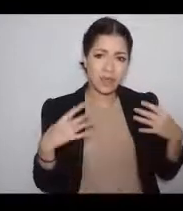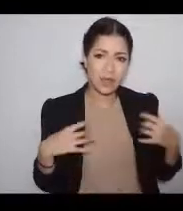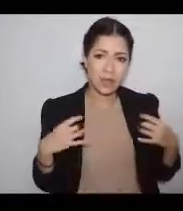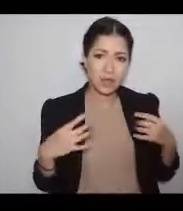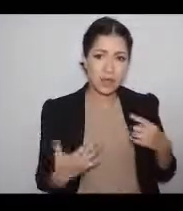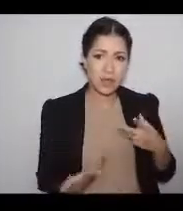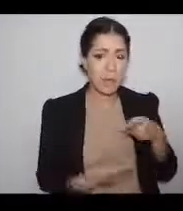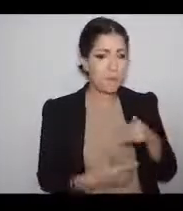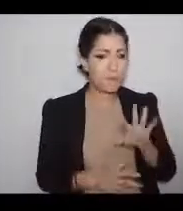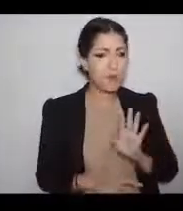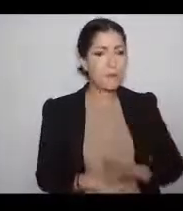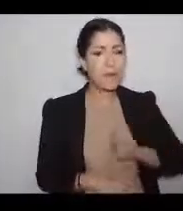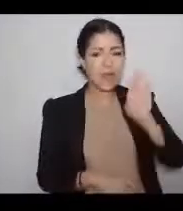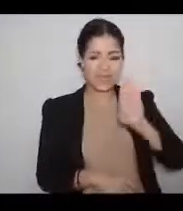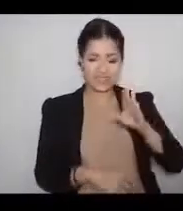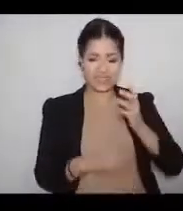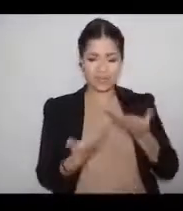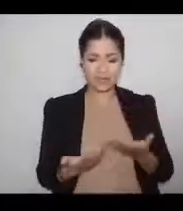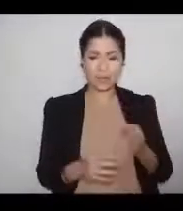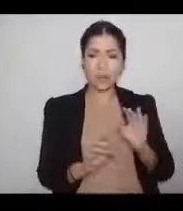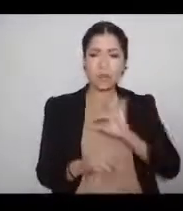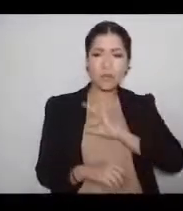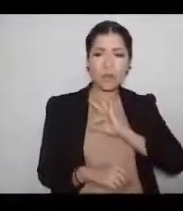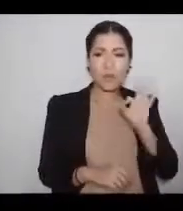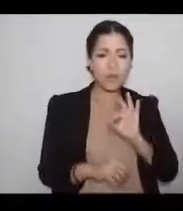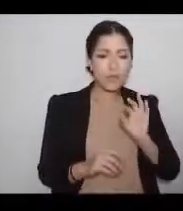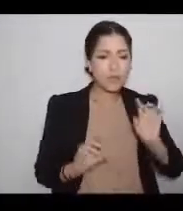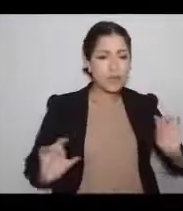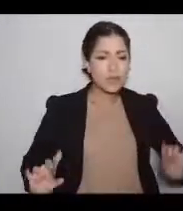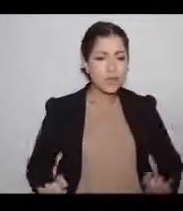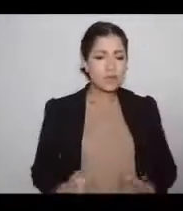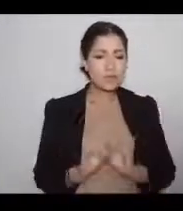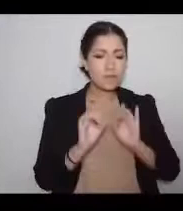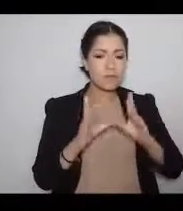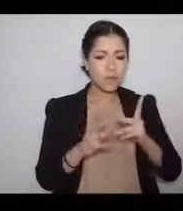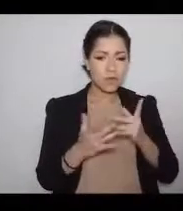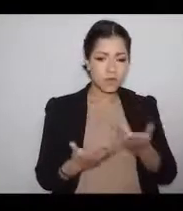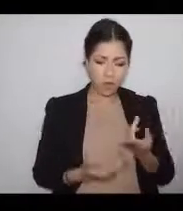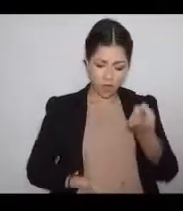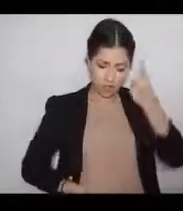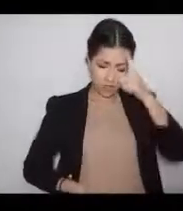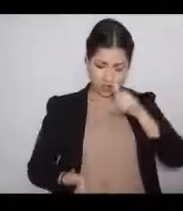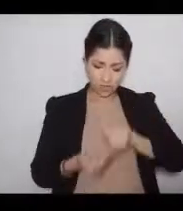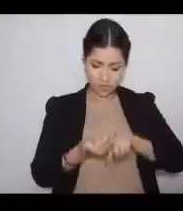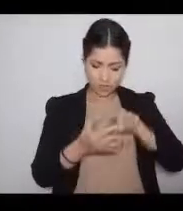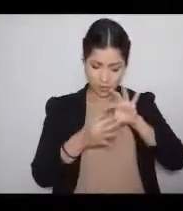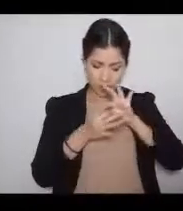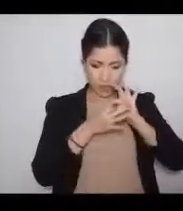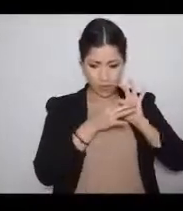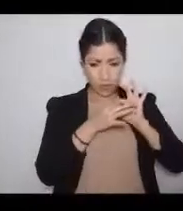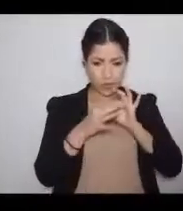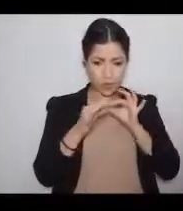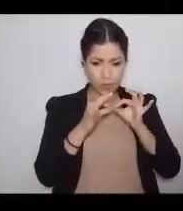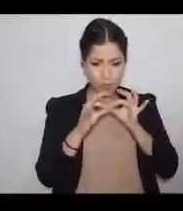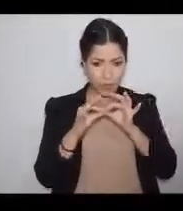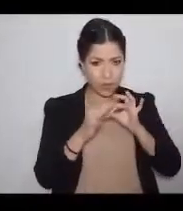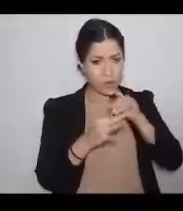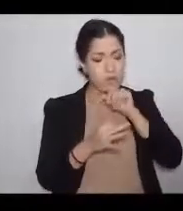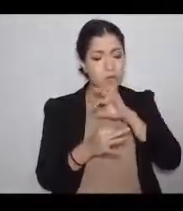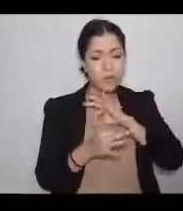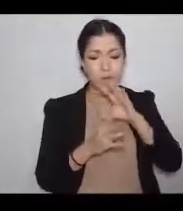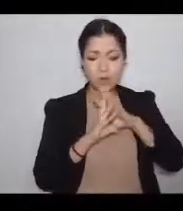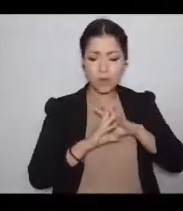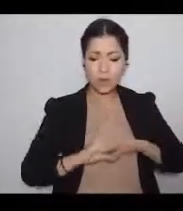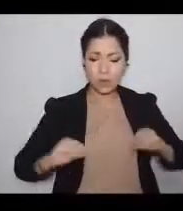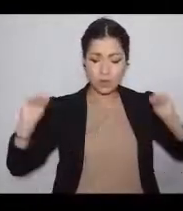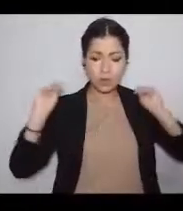la morfina. De pronto, cada una de sus células tiene la sensación de que recibe un